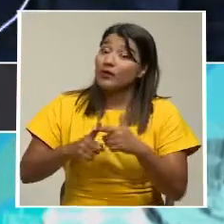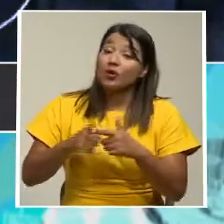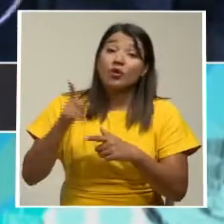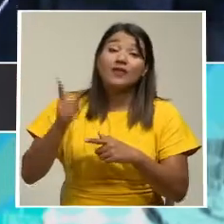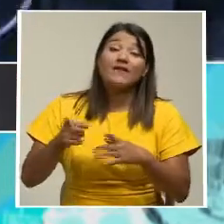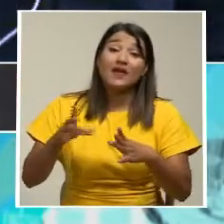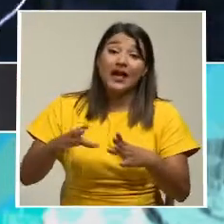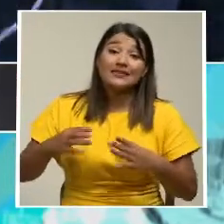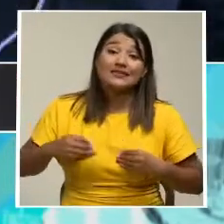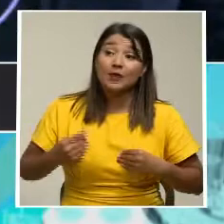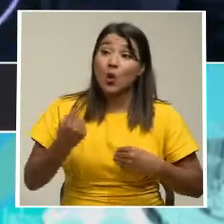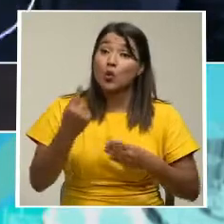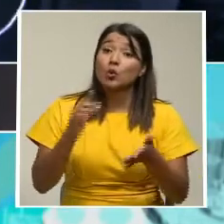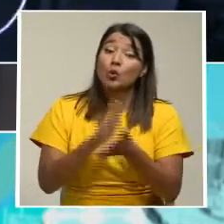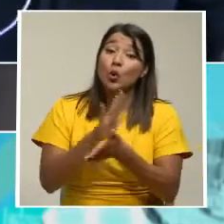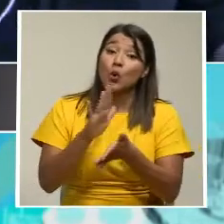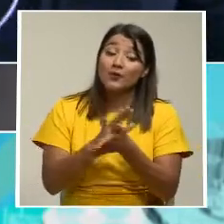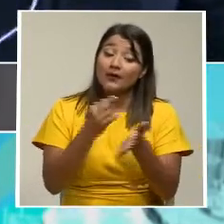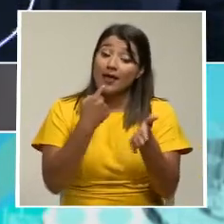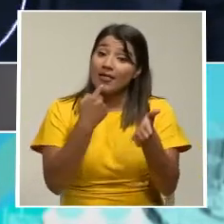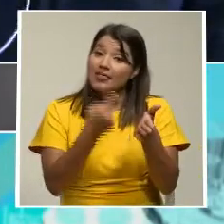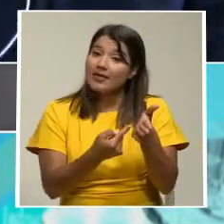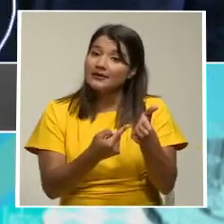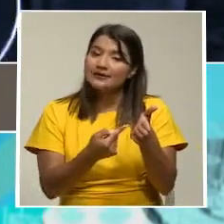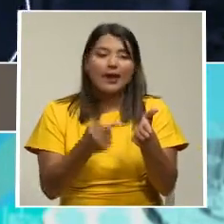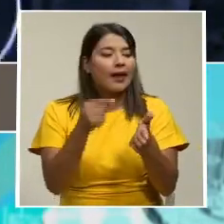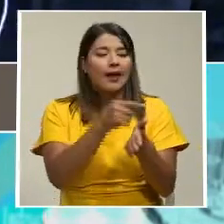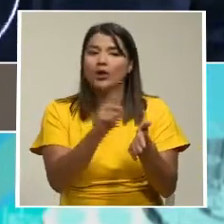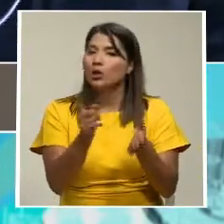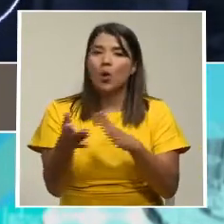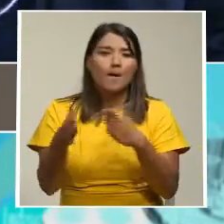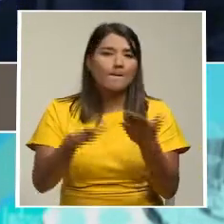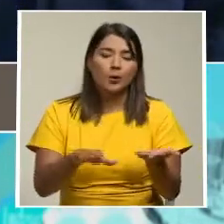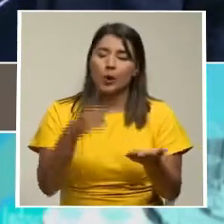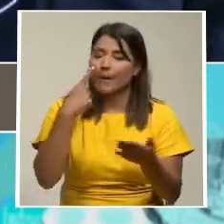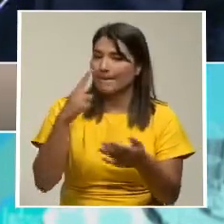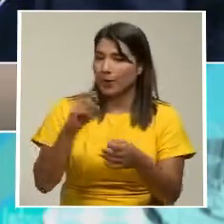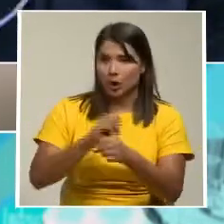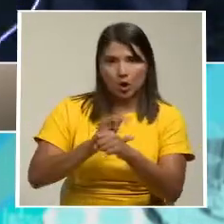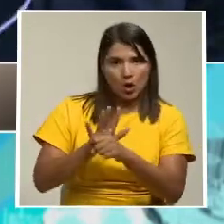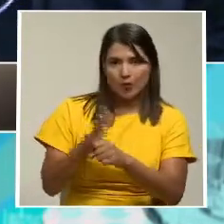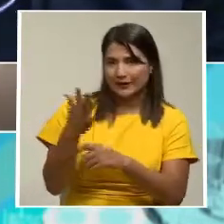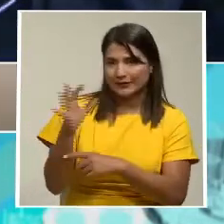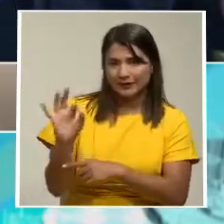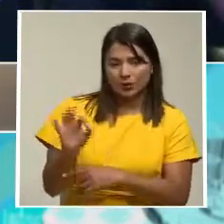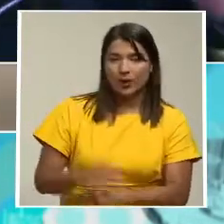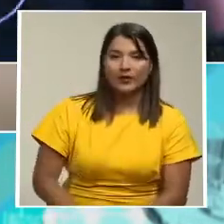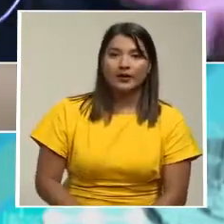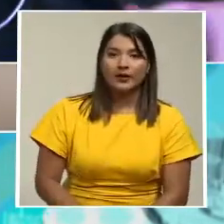aceptar un documento en el que ellos decían que esta gente no había muerto por COVID-19. Se realizaron también